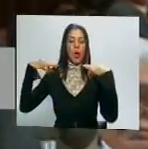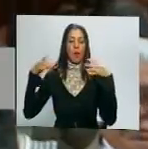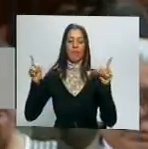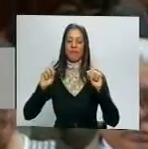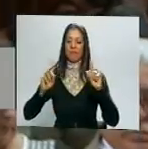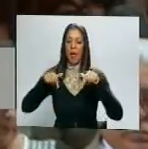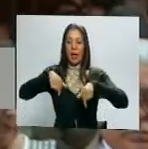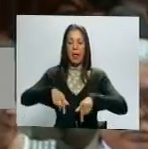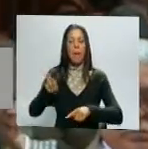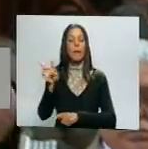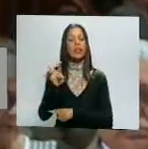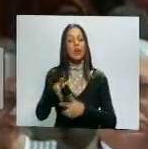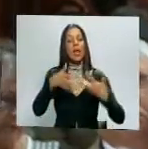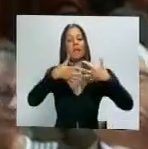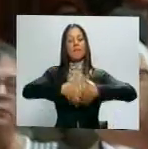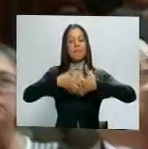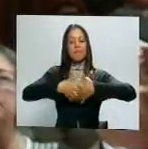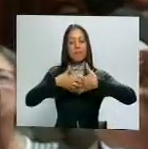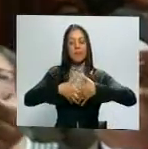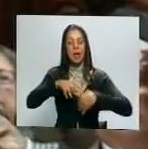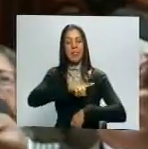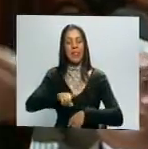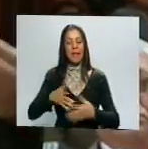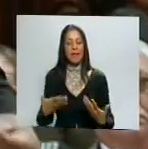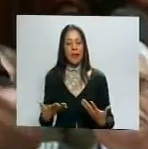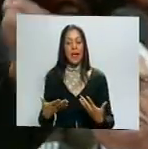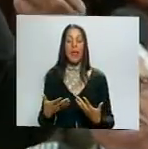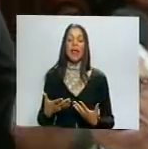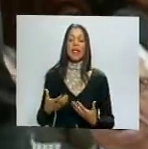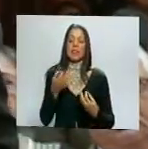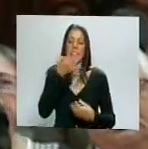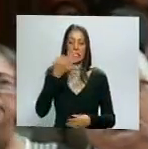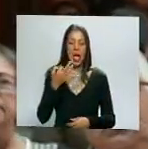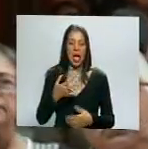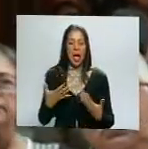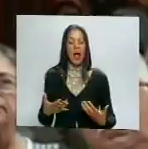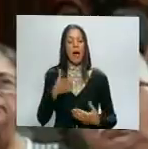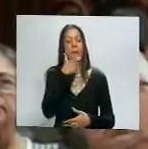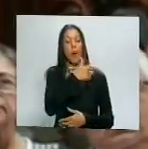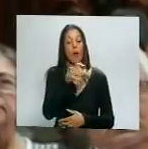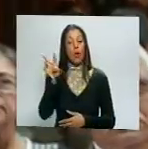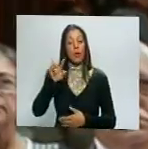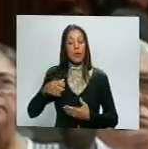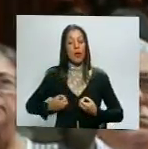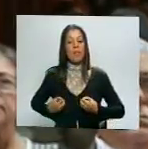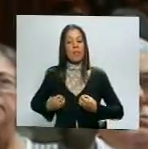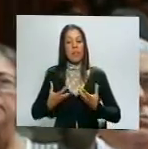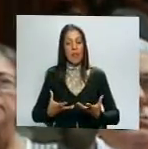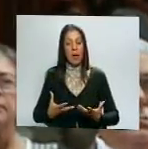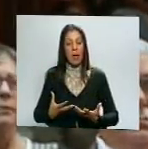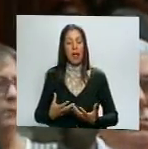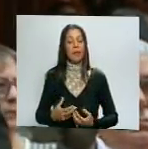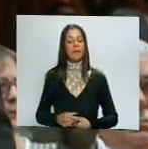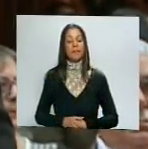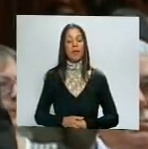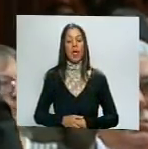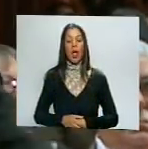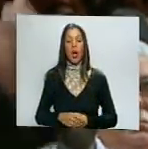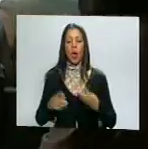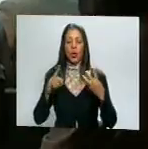lo produzcamos aquí, en función a la necesidad real del pueblo venezolano. Lo otro es